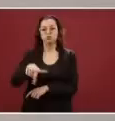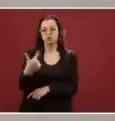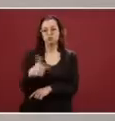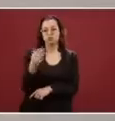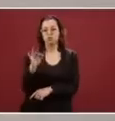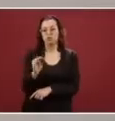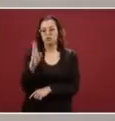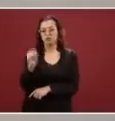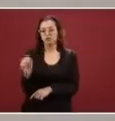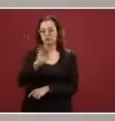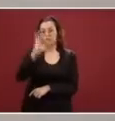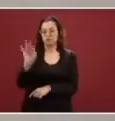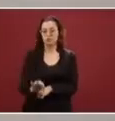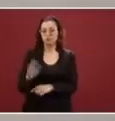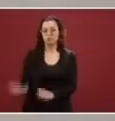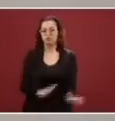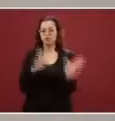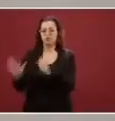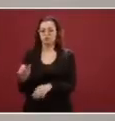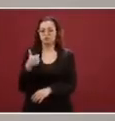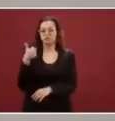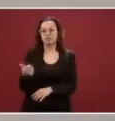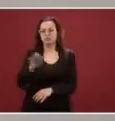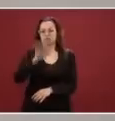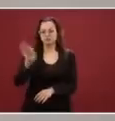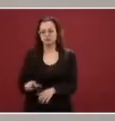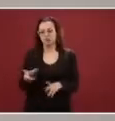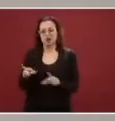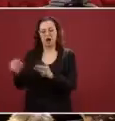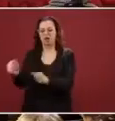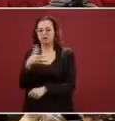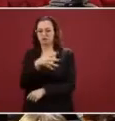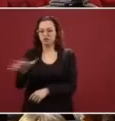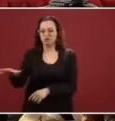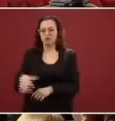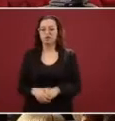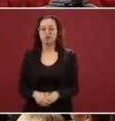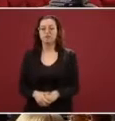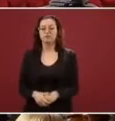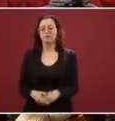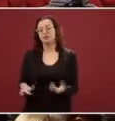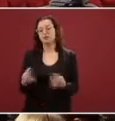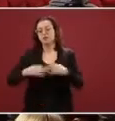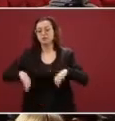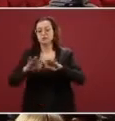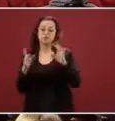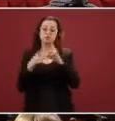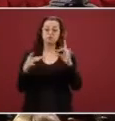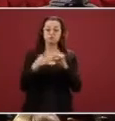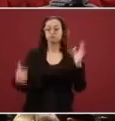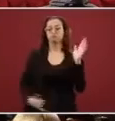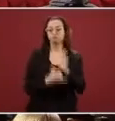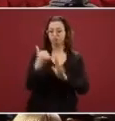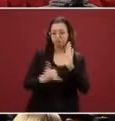13.49% del gasto realizado, más un 6% de otros gastos generales. Es importante señalarles que normalmente en una obra civil,